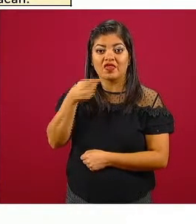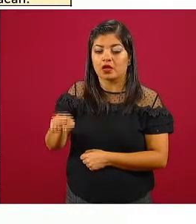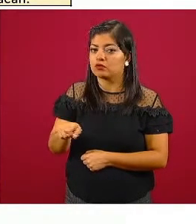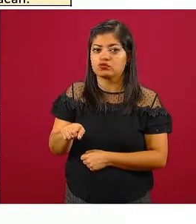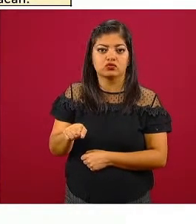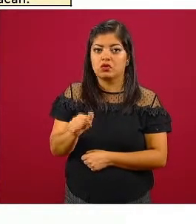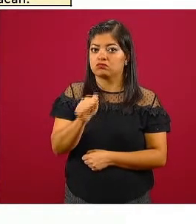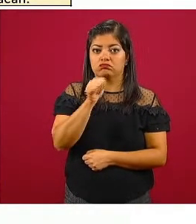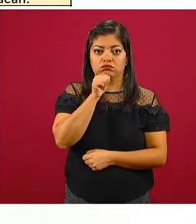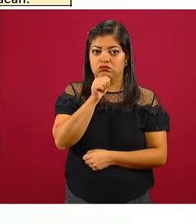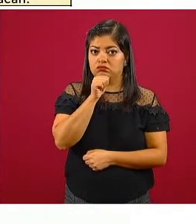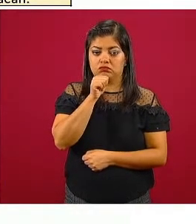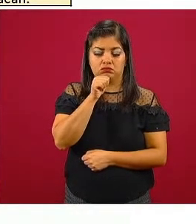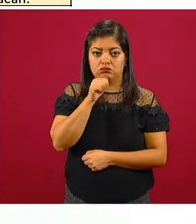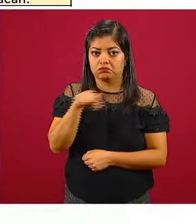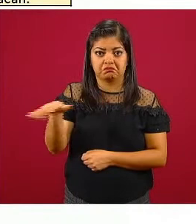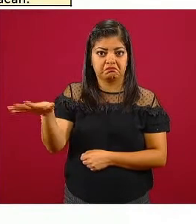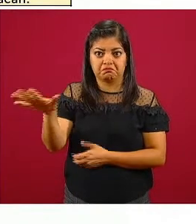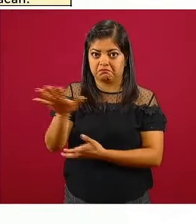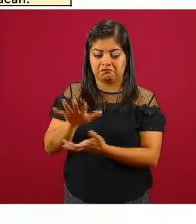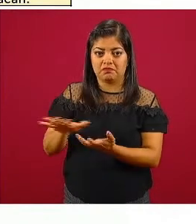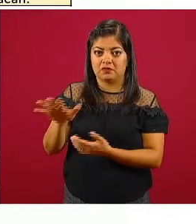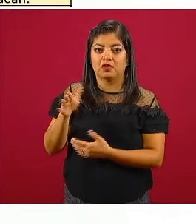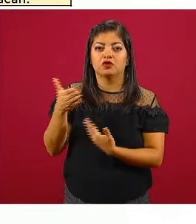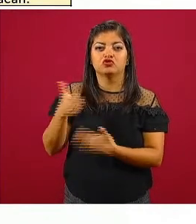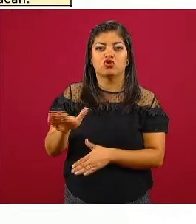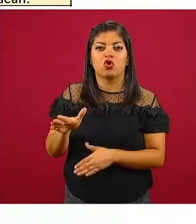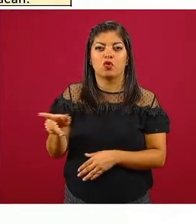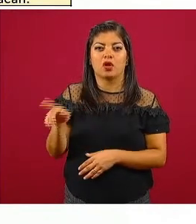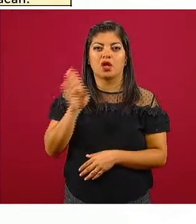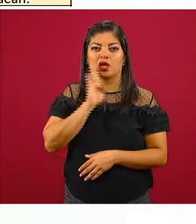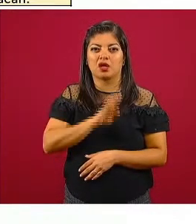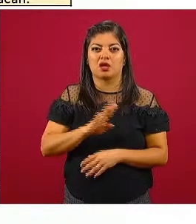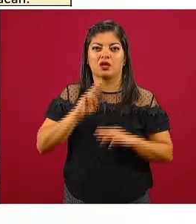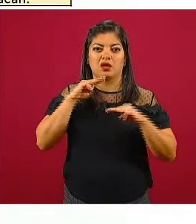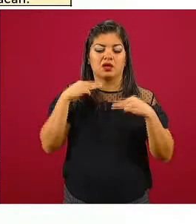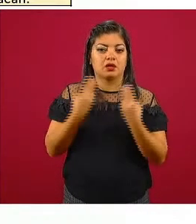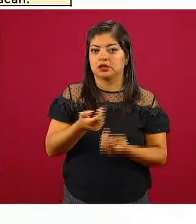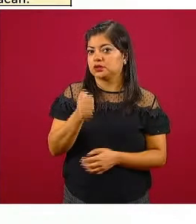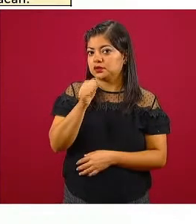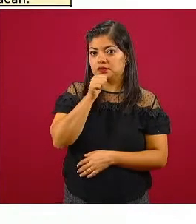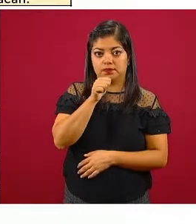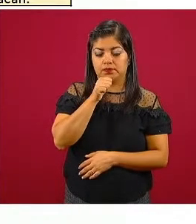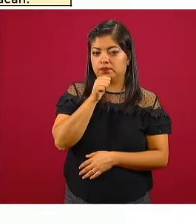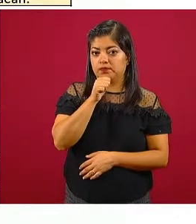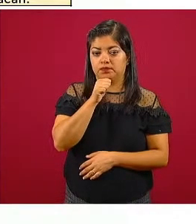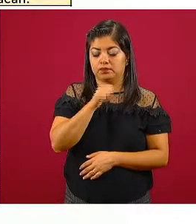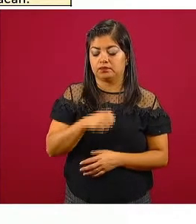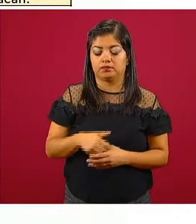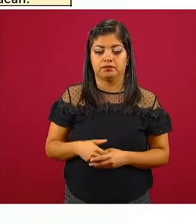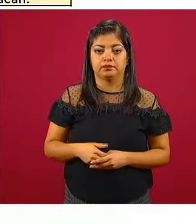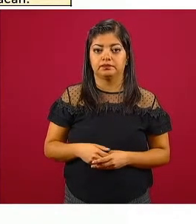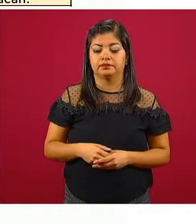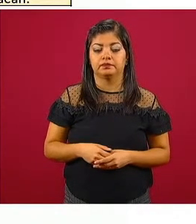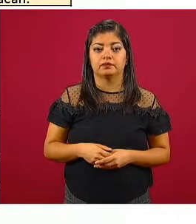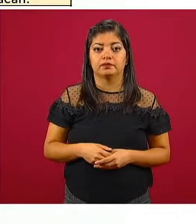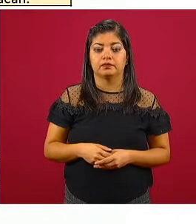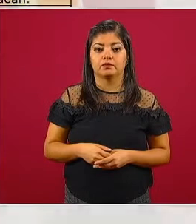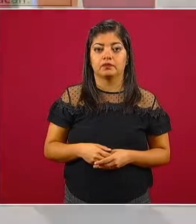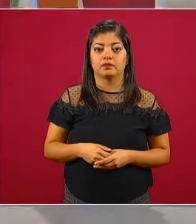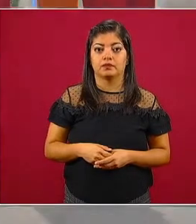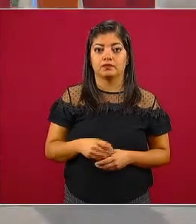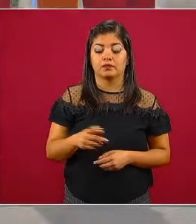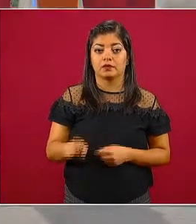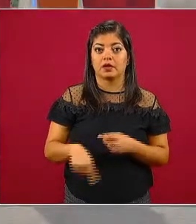este tipo de vehículos circulando o haciendo una acción delictiva. No los hemos identificado así. En el